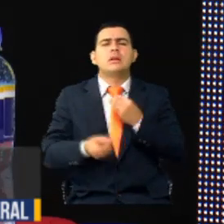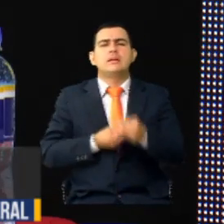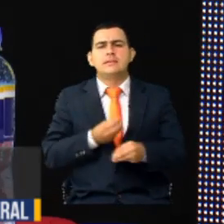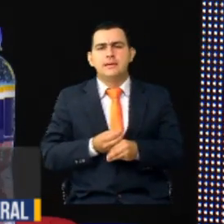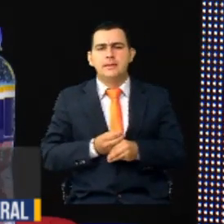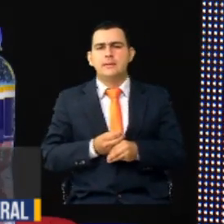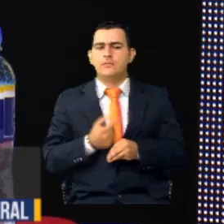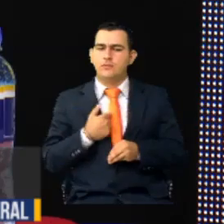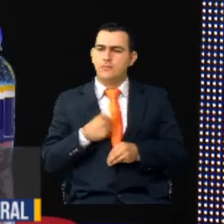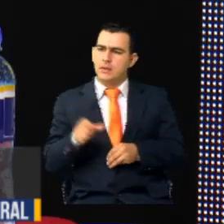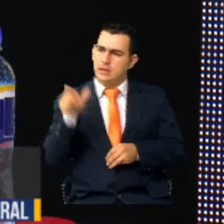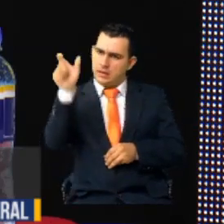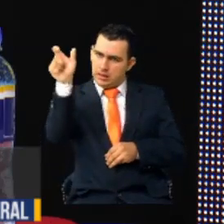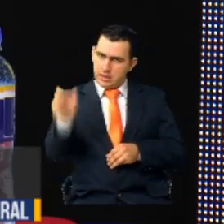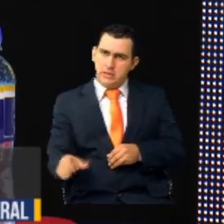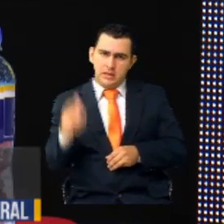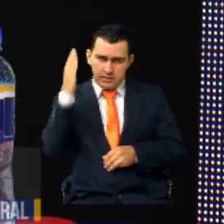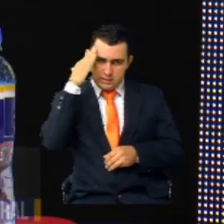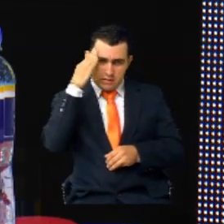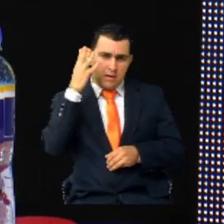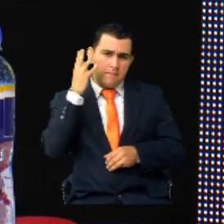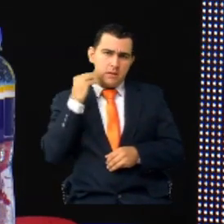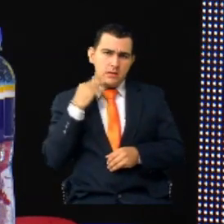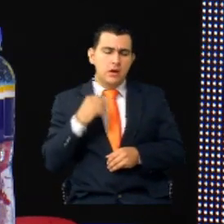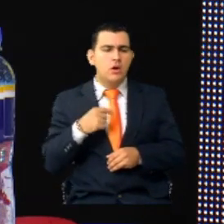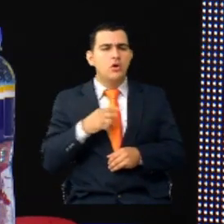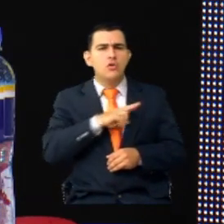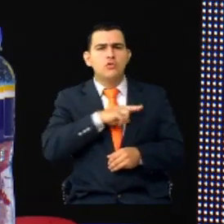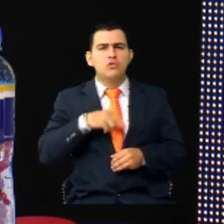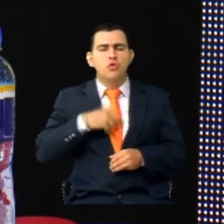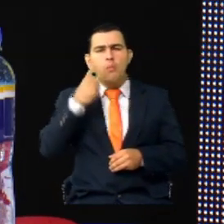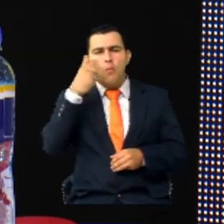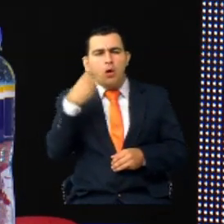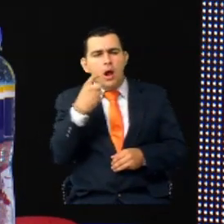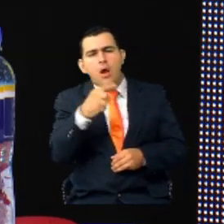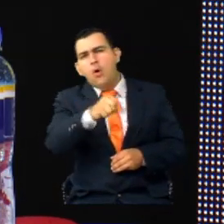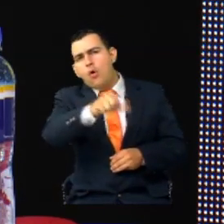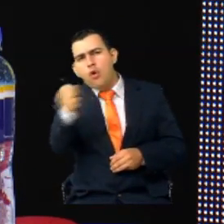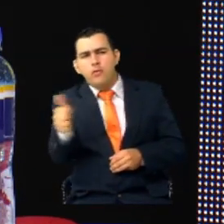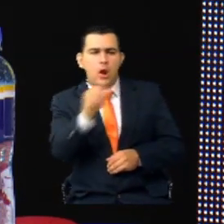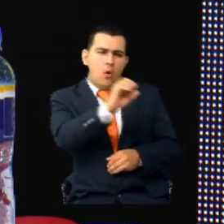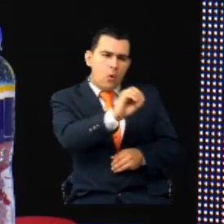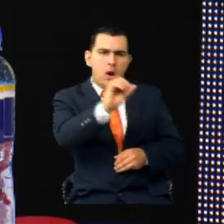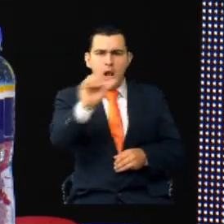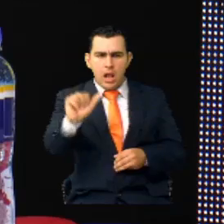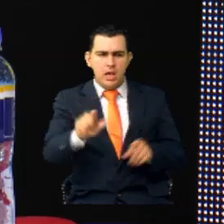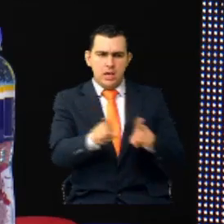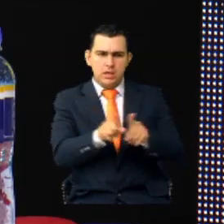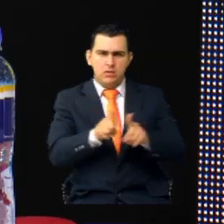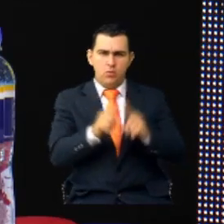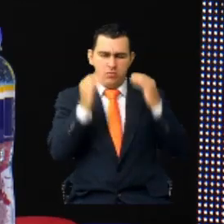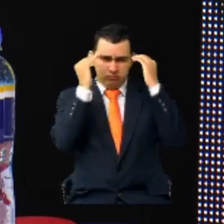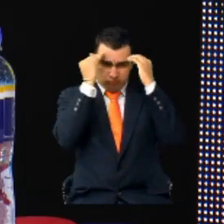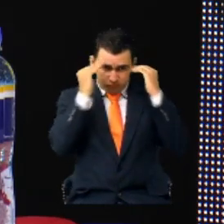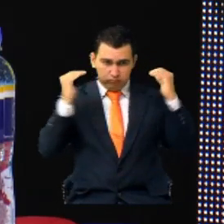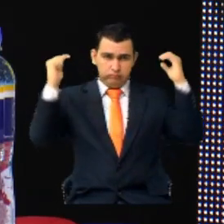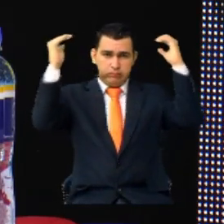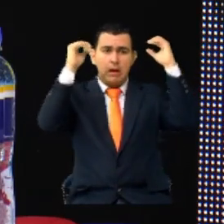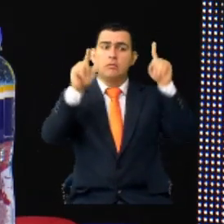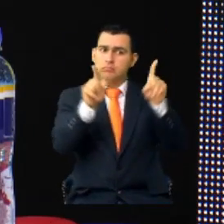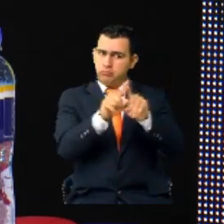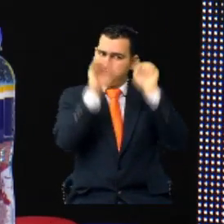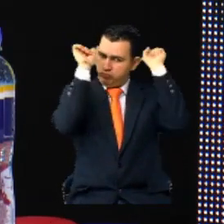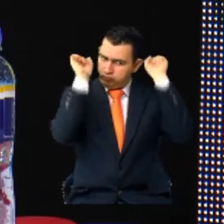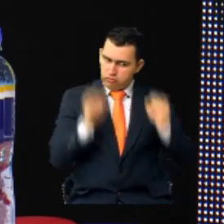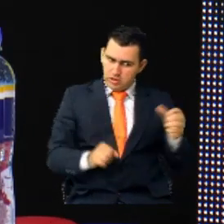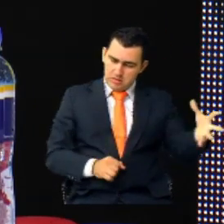independientemente que ella sea una gran profesional. Buscaremos una mujer o un hombre de condiciones, de talante, que tenga la